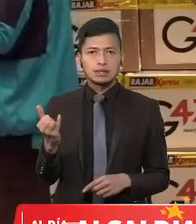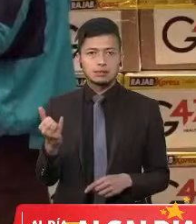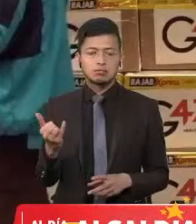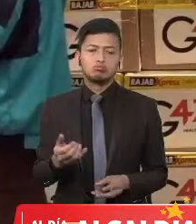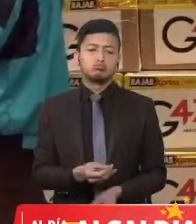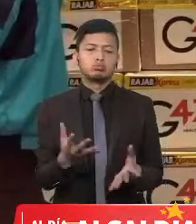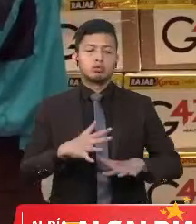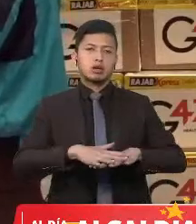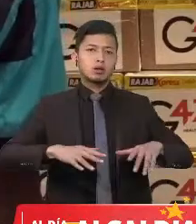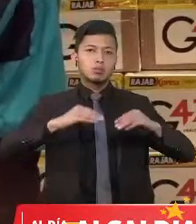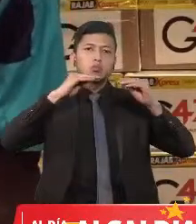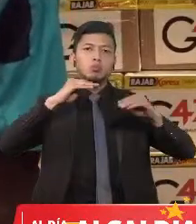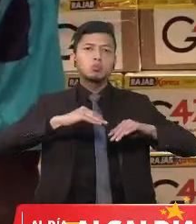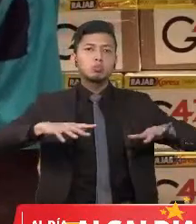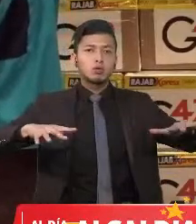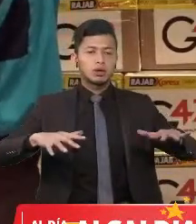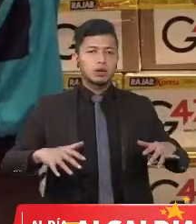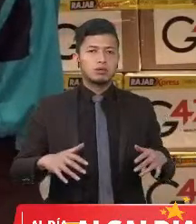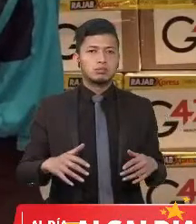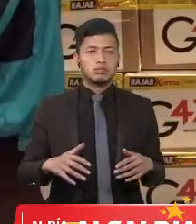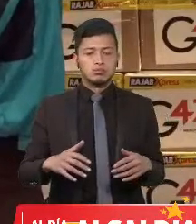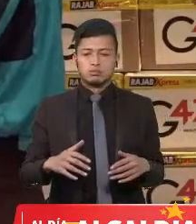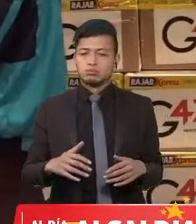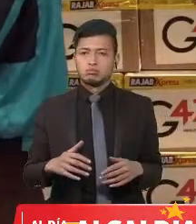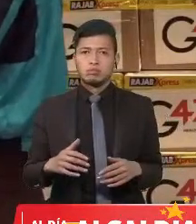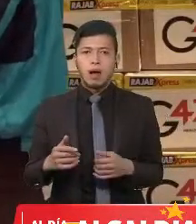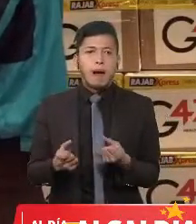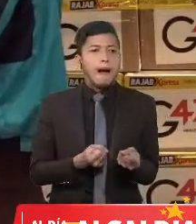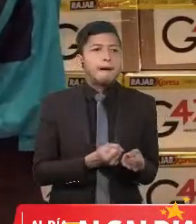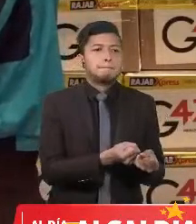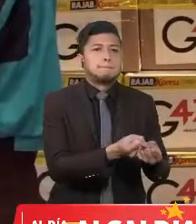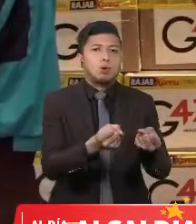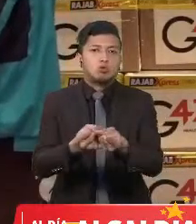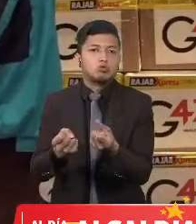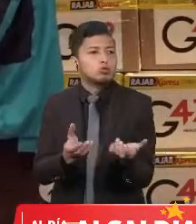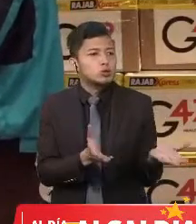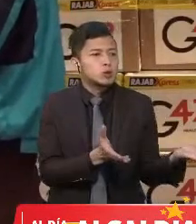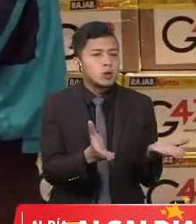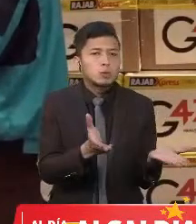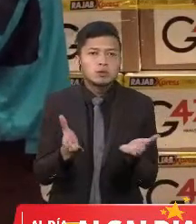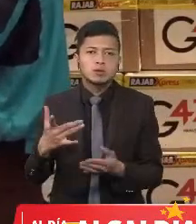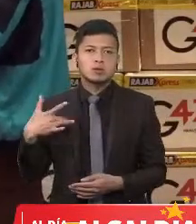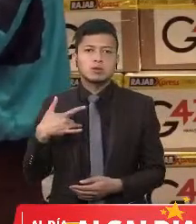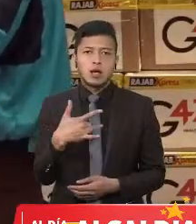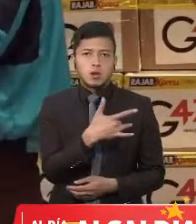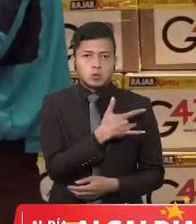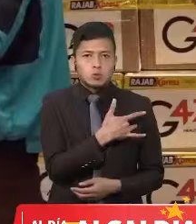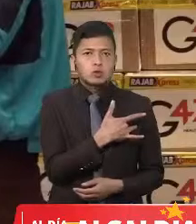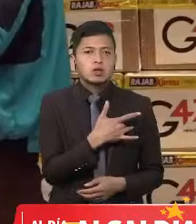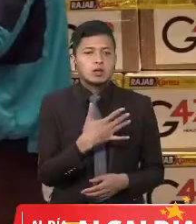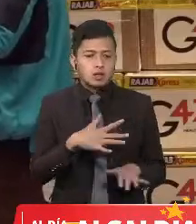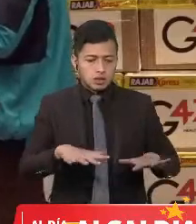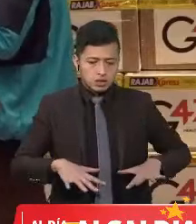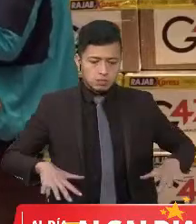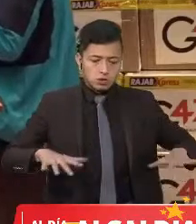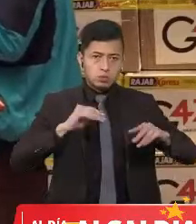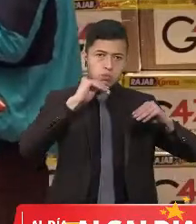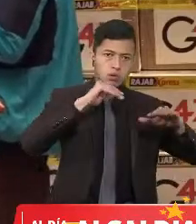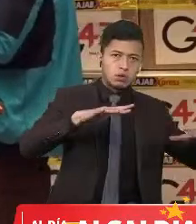red pública principalmente y apoyan los diferentes servicios de salud, tanto en espacios de salud pública como